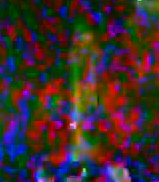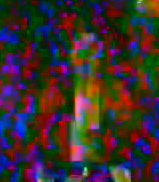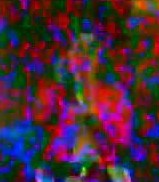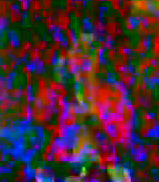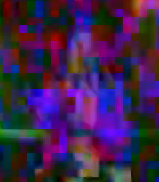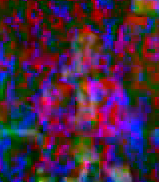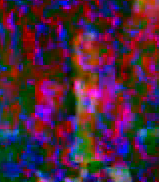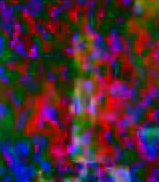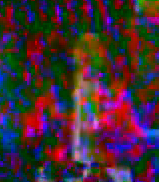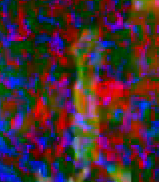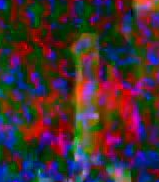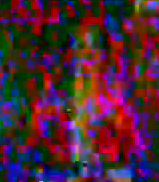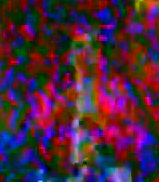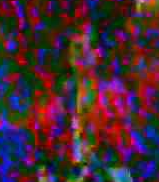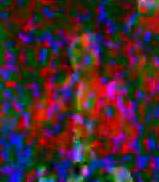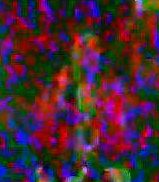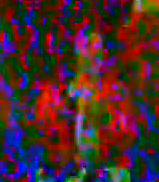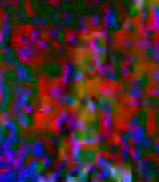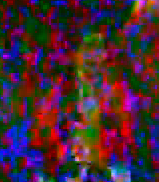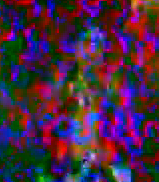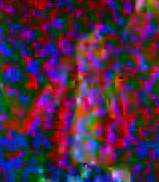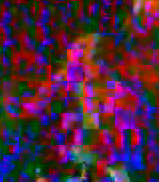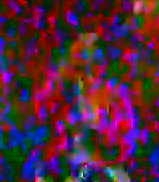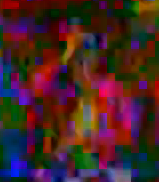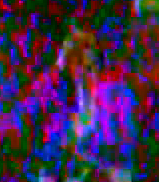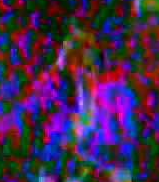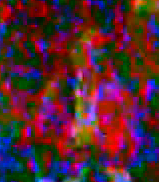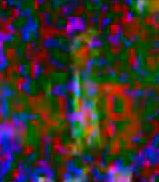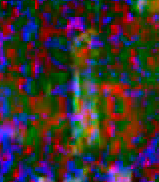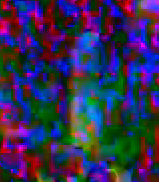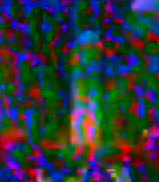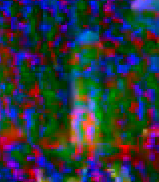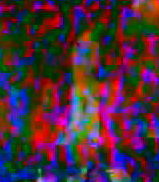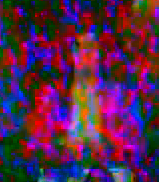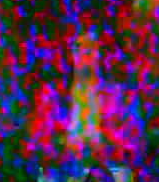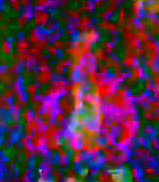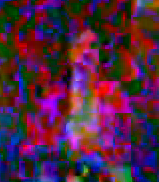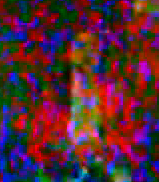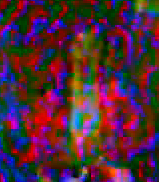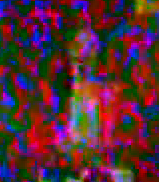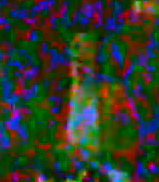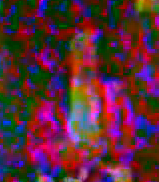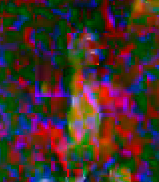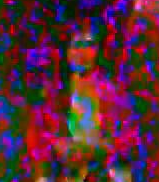fiscal, no me podría pronunciar más aún si no conozco mucho al respecto, ¿no?